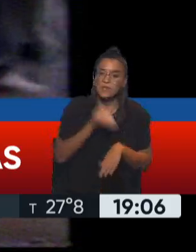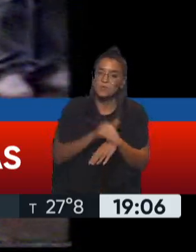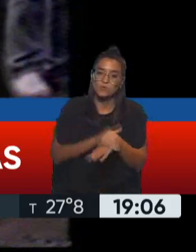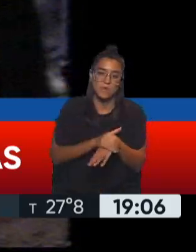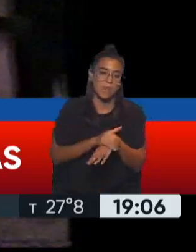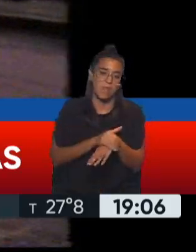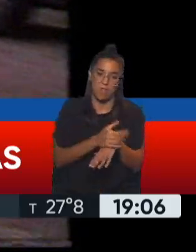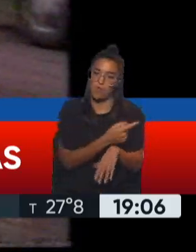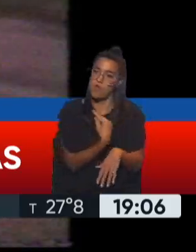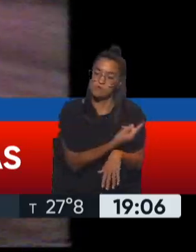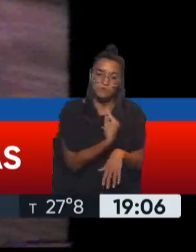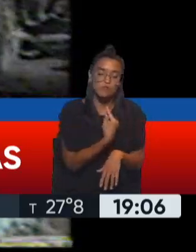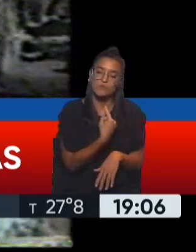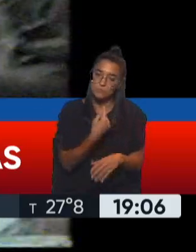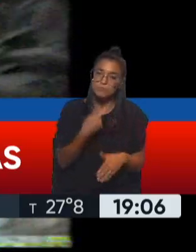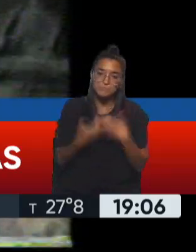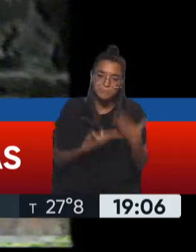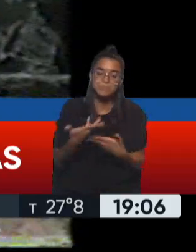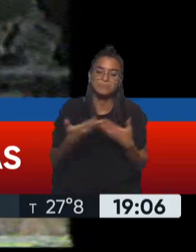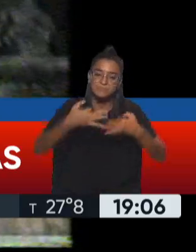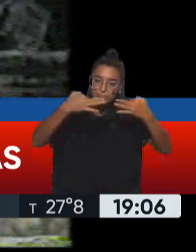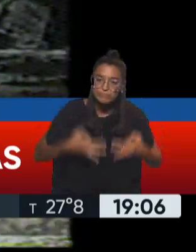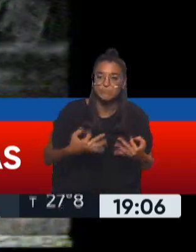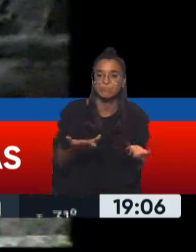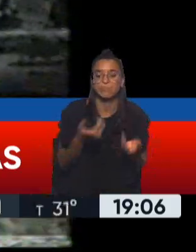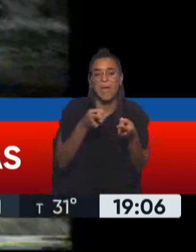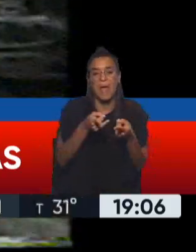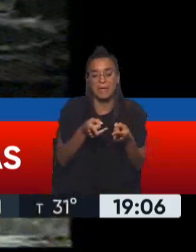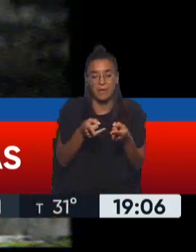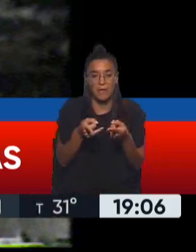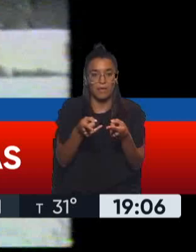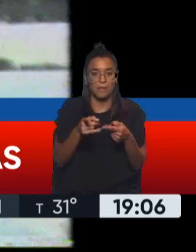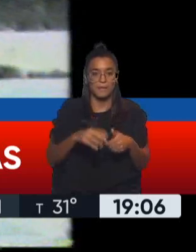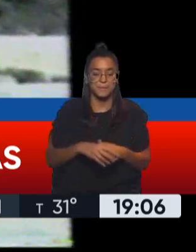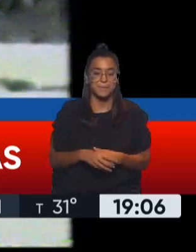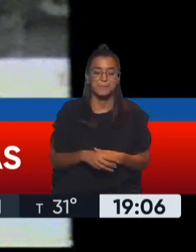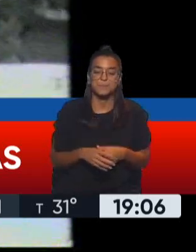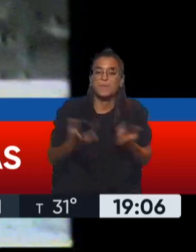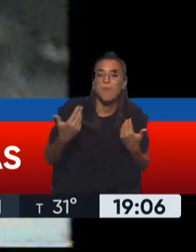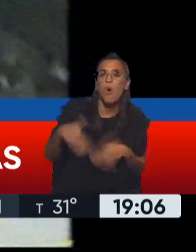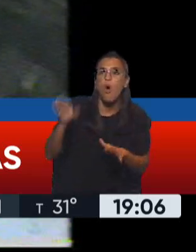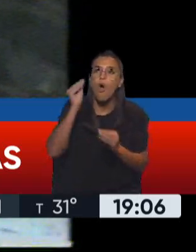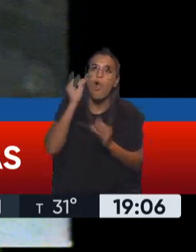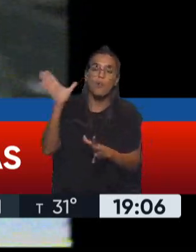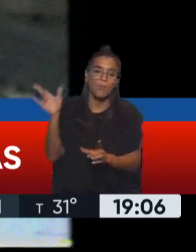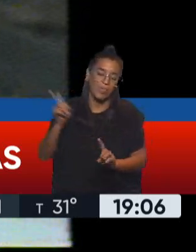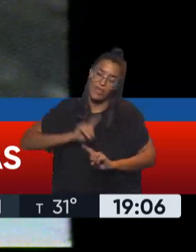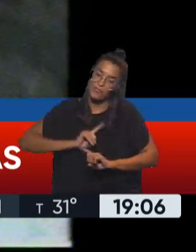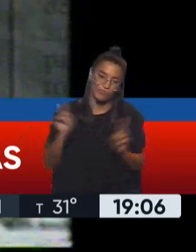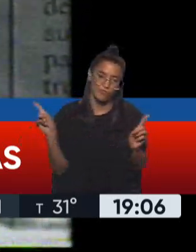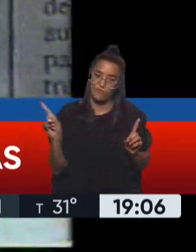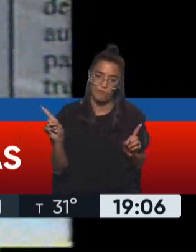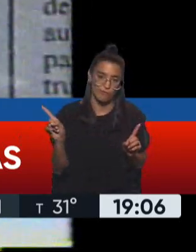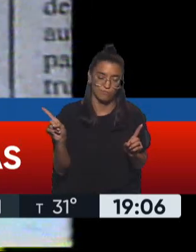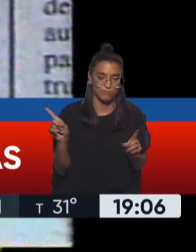responsabilidad de llevar adelante acciones concretas para que esto no quede en el olvido, para que esto no pase, para que